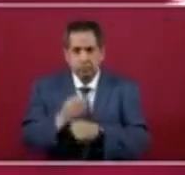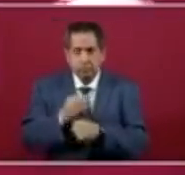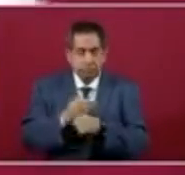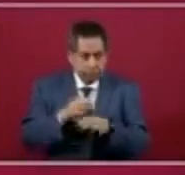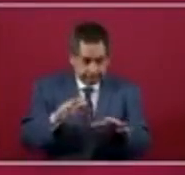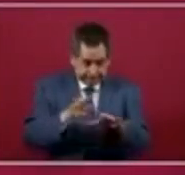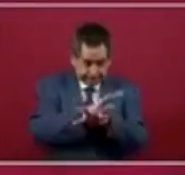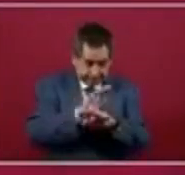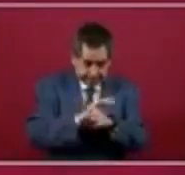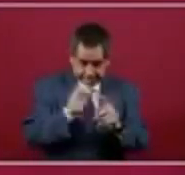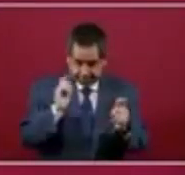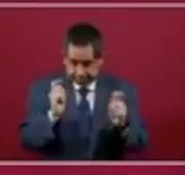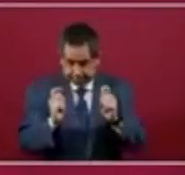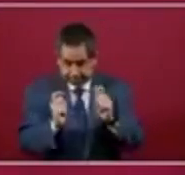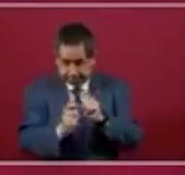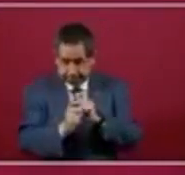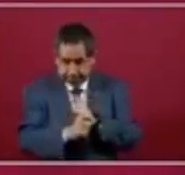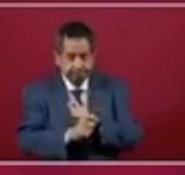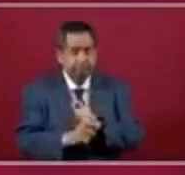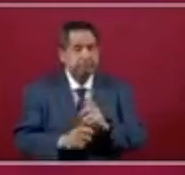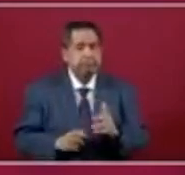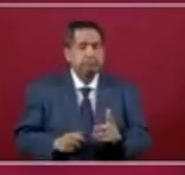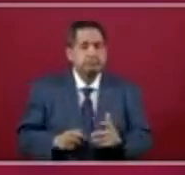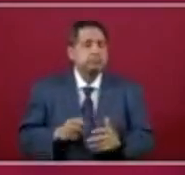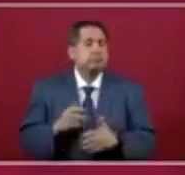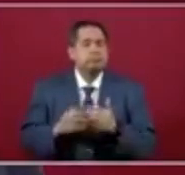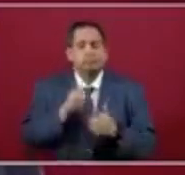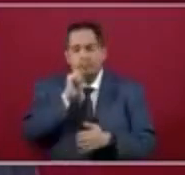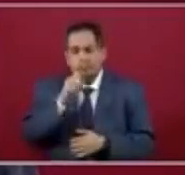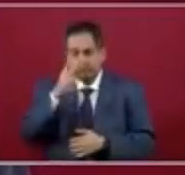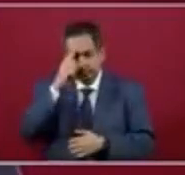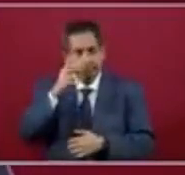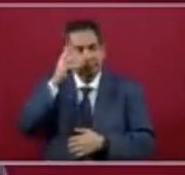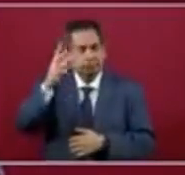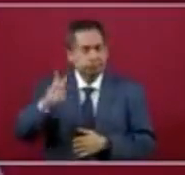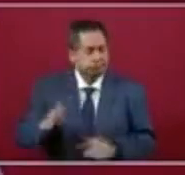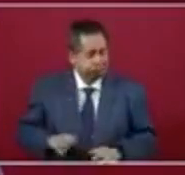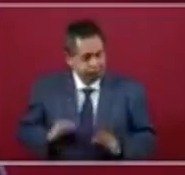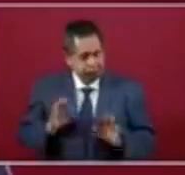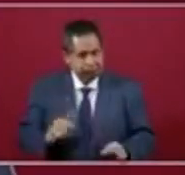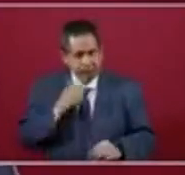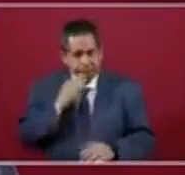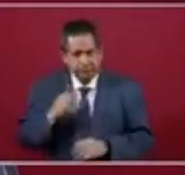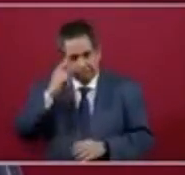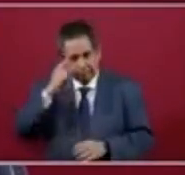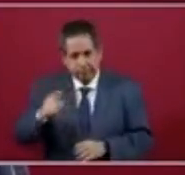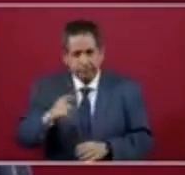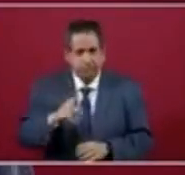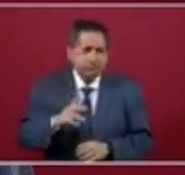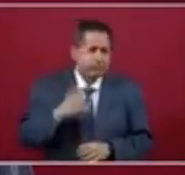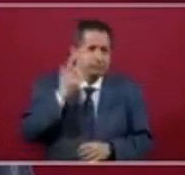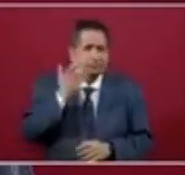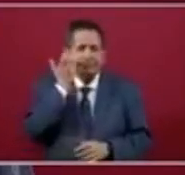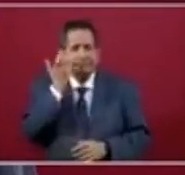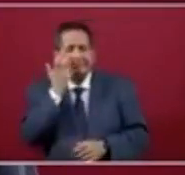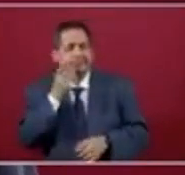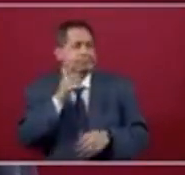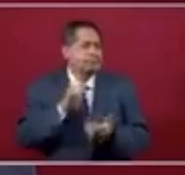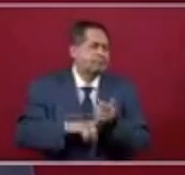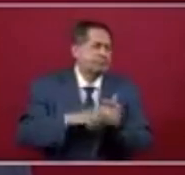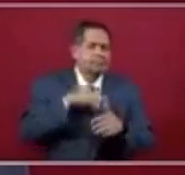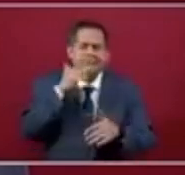cambiando, que además es para bien, para que no haya simulación, para que no haya